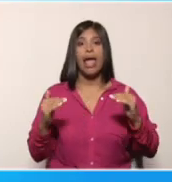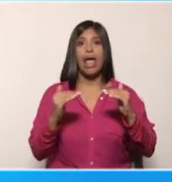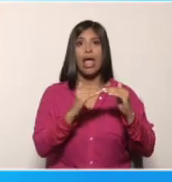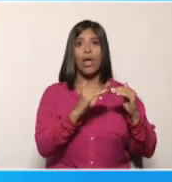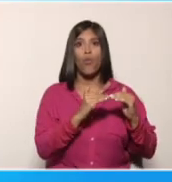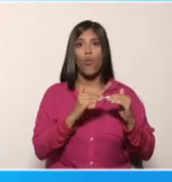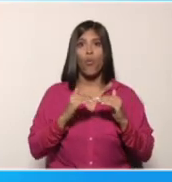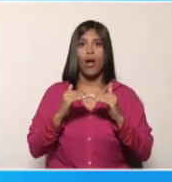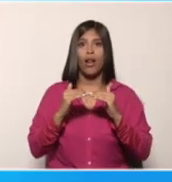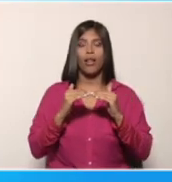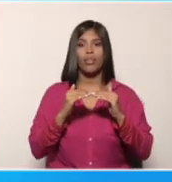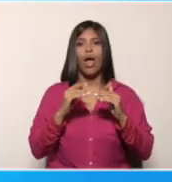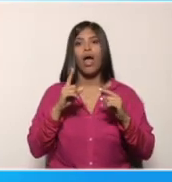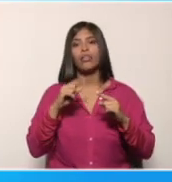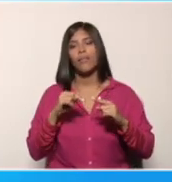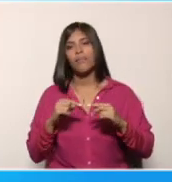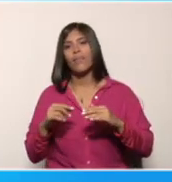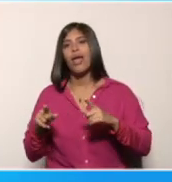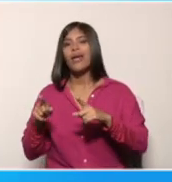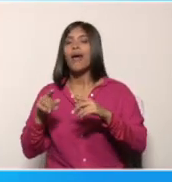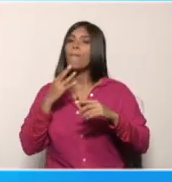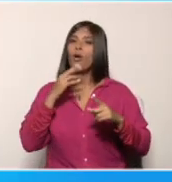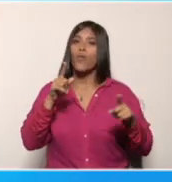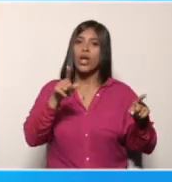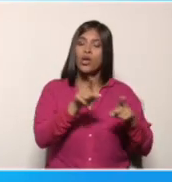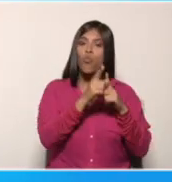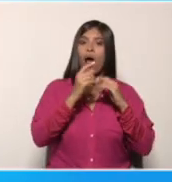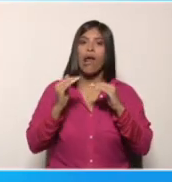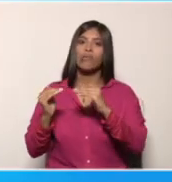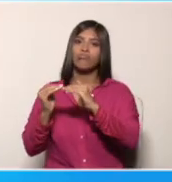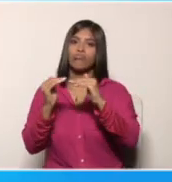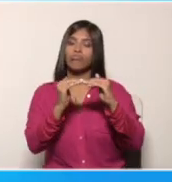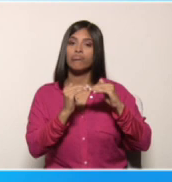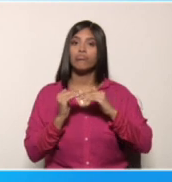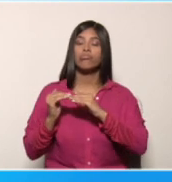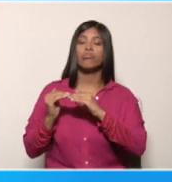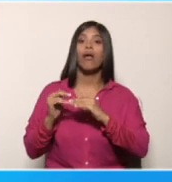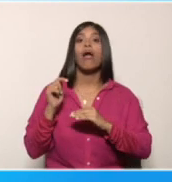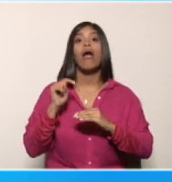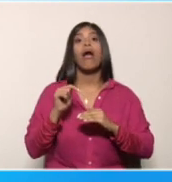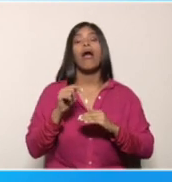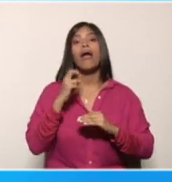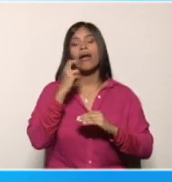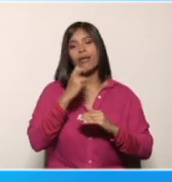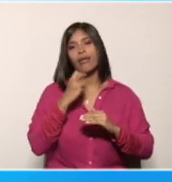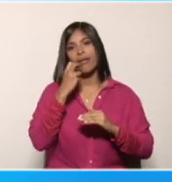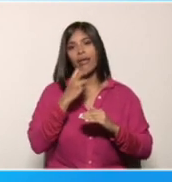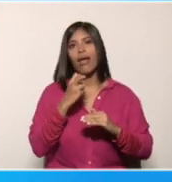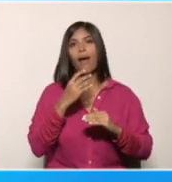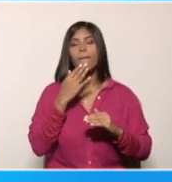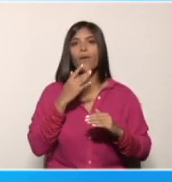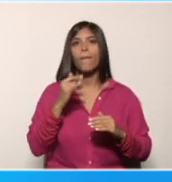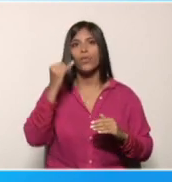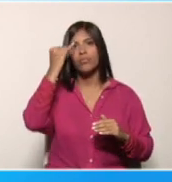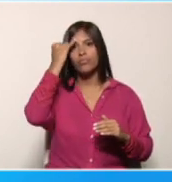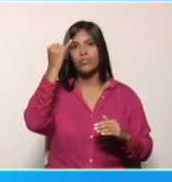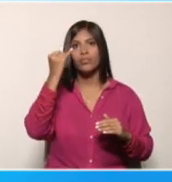equidad, pero ya sobre vocabulario en inglés. Este es un tema en el cual vamos a utilizar una estrategia que entonces se va a llamar